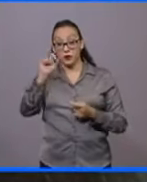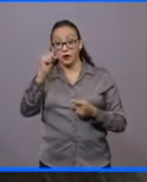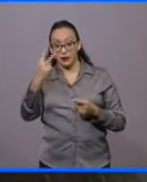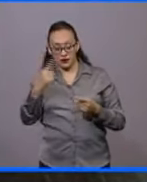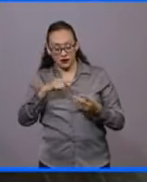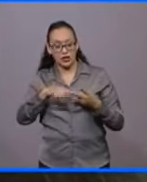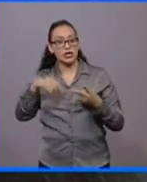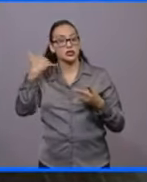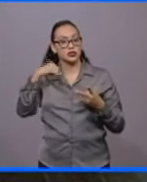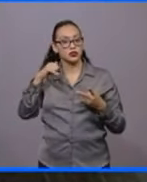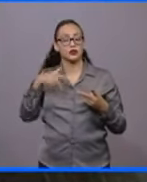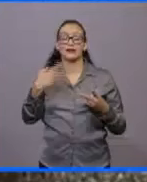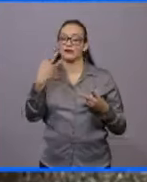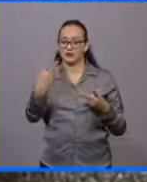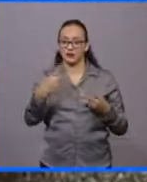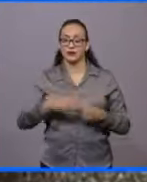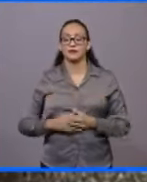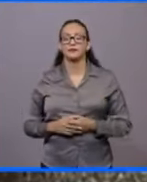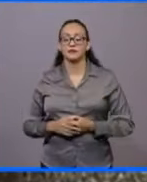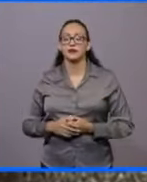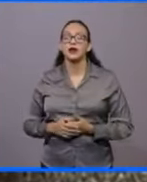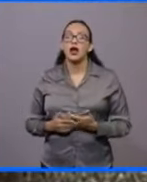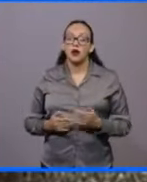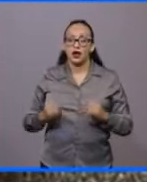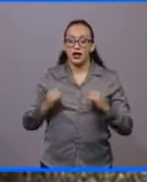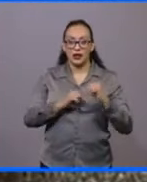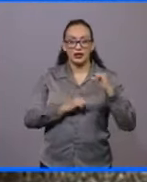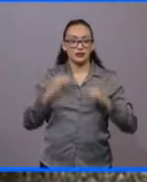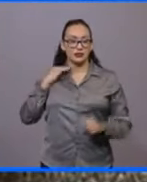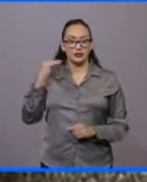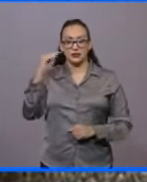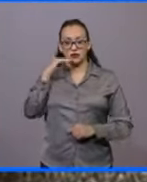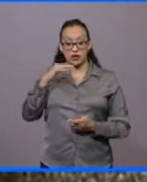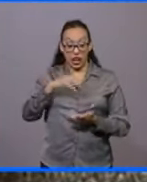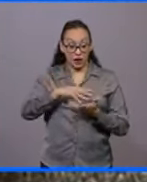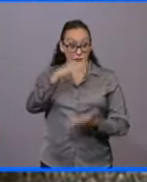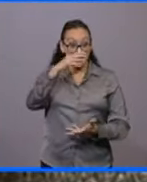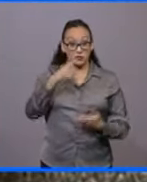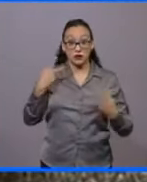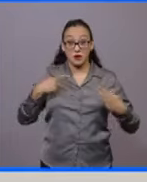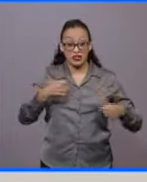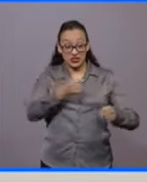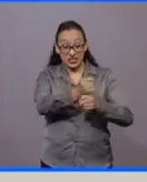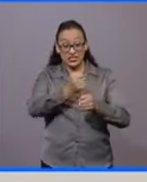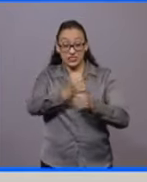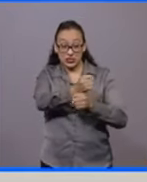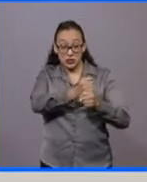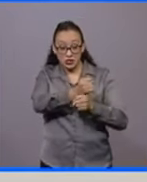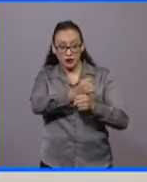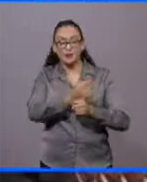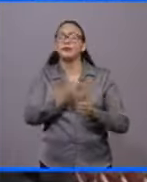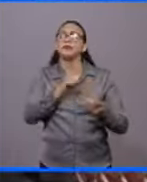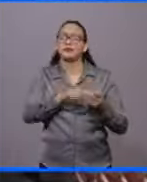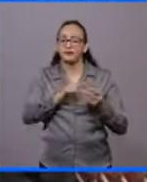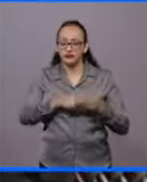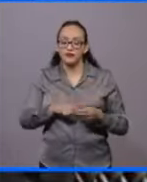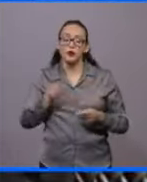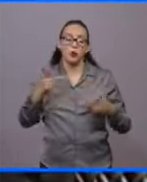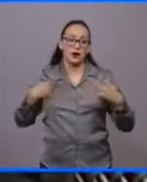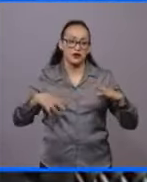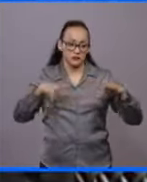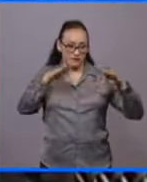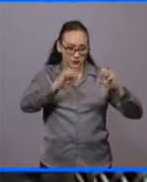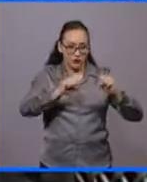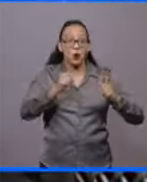22 y Yucatán con 3. Para la Defensoría Pública Federal, la mayoría de los casos de tortura se registran durante la detención